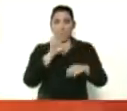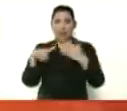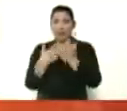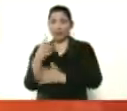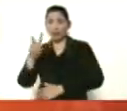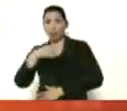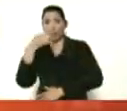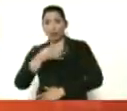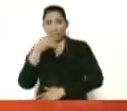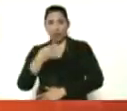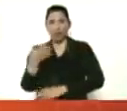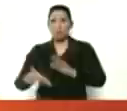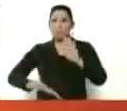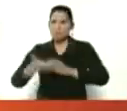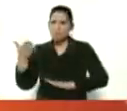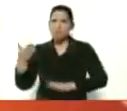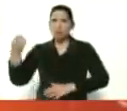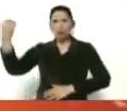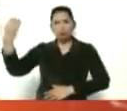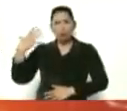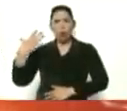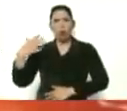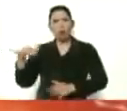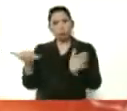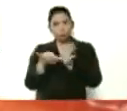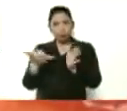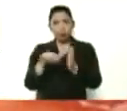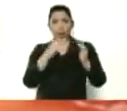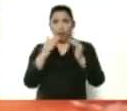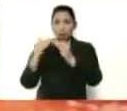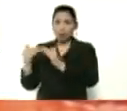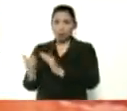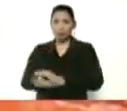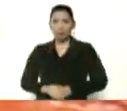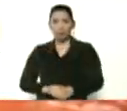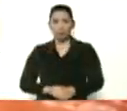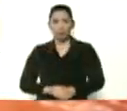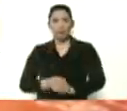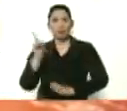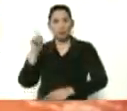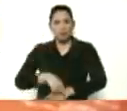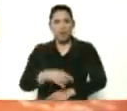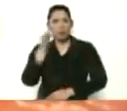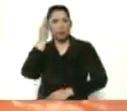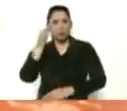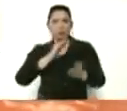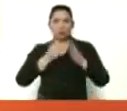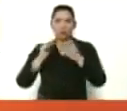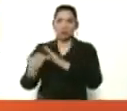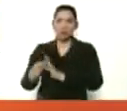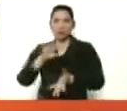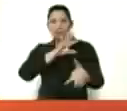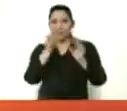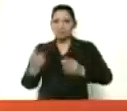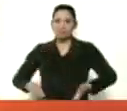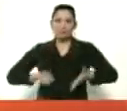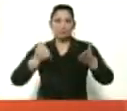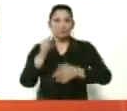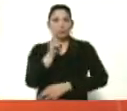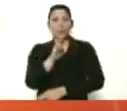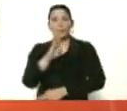tarde, salgan a tomar sol ahí, en su cuadra. También consejos comunales, CLAT, VC,